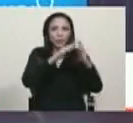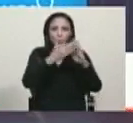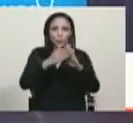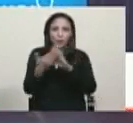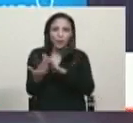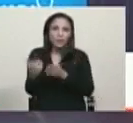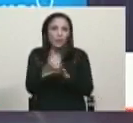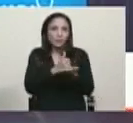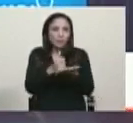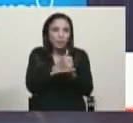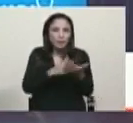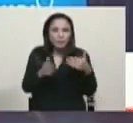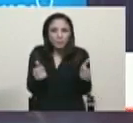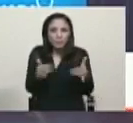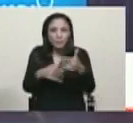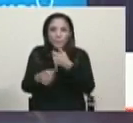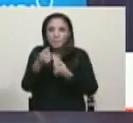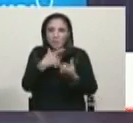farmacias y boticas populares,